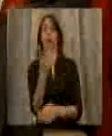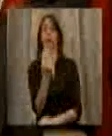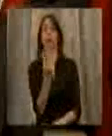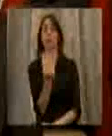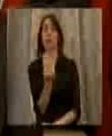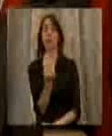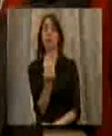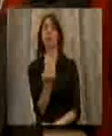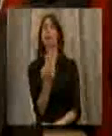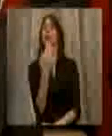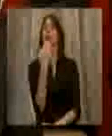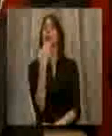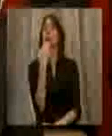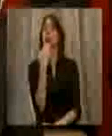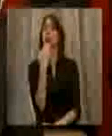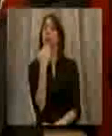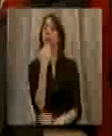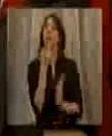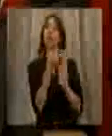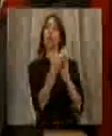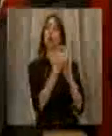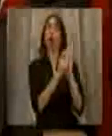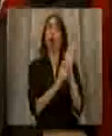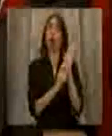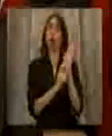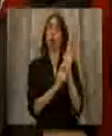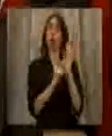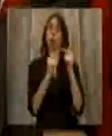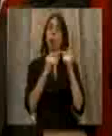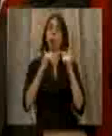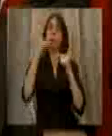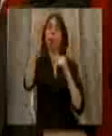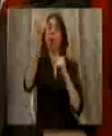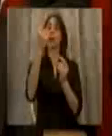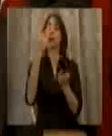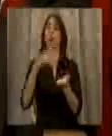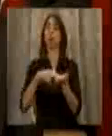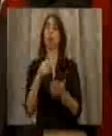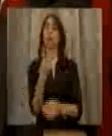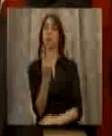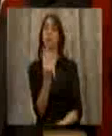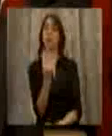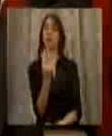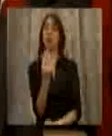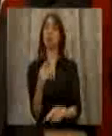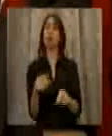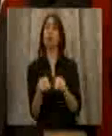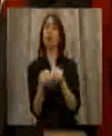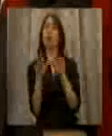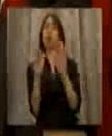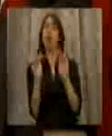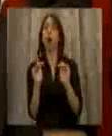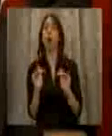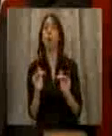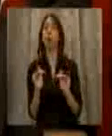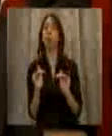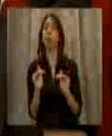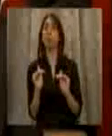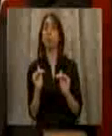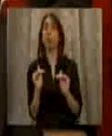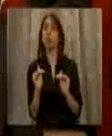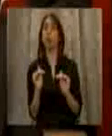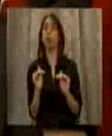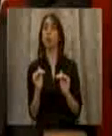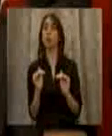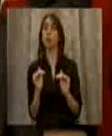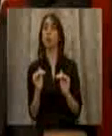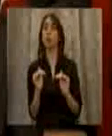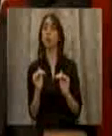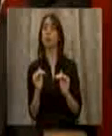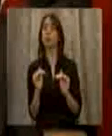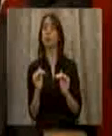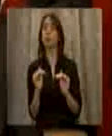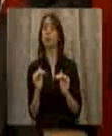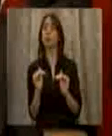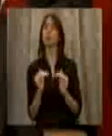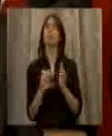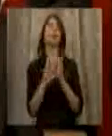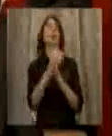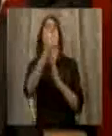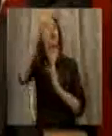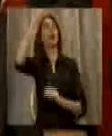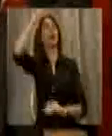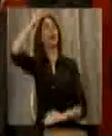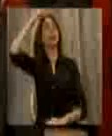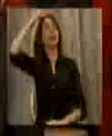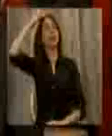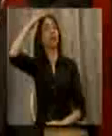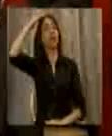2013, y también lo proyectan para el año 2014. Lo mismo ocurre en el caso de los liderazgos